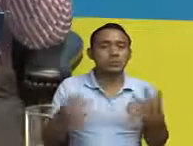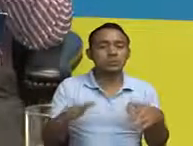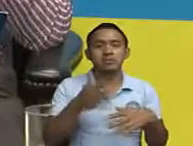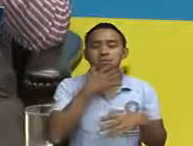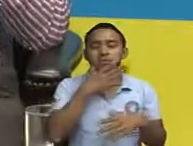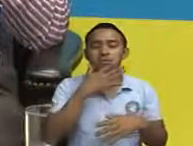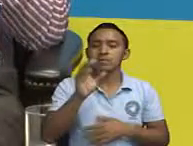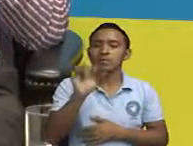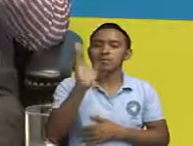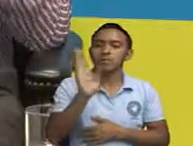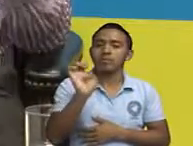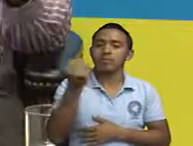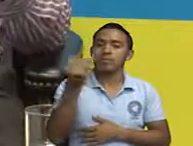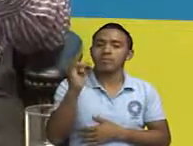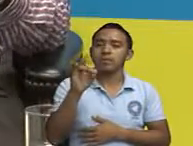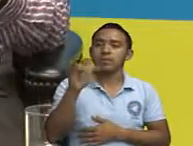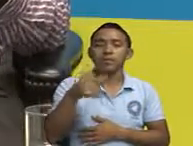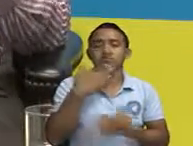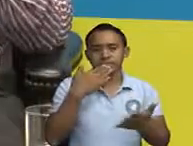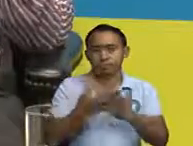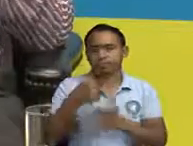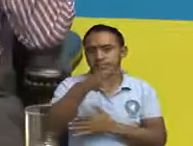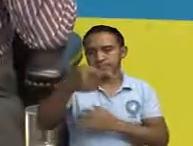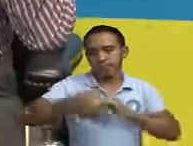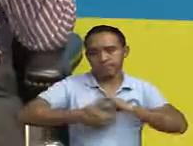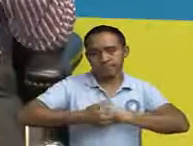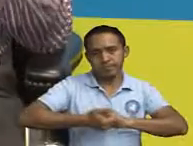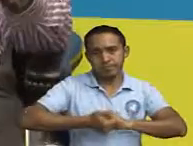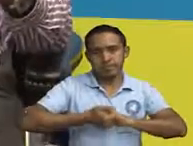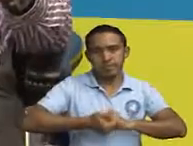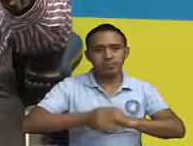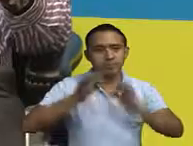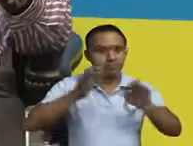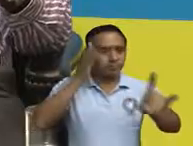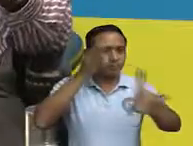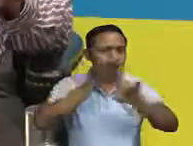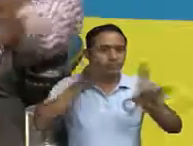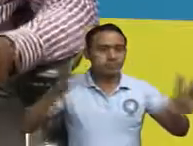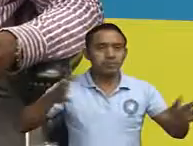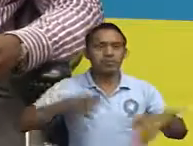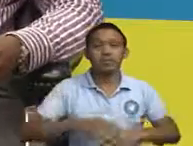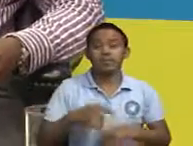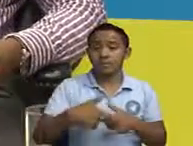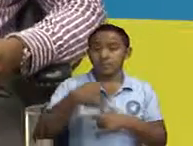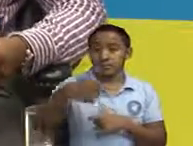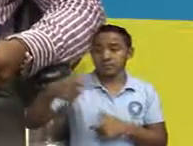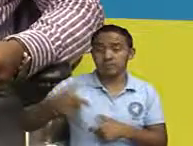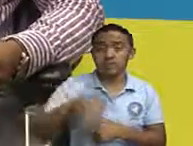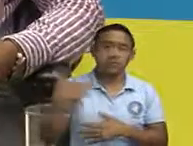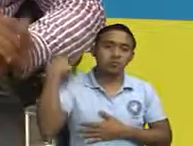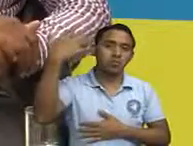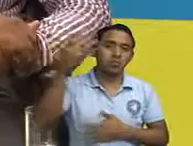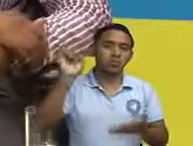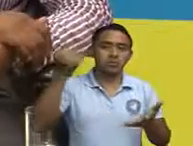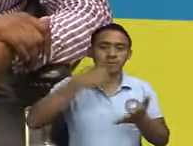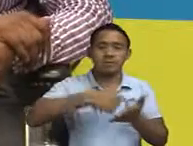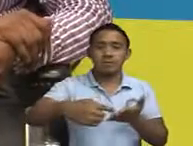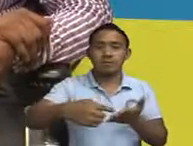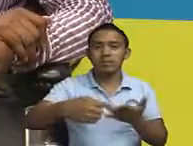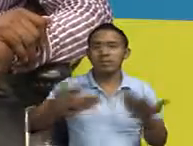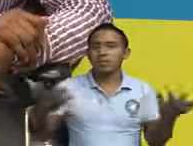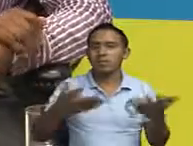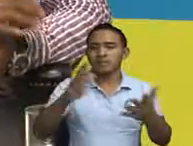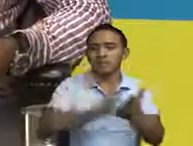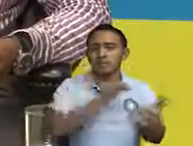la obesidad. Le agradecemos también, amigos televidentes, su fiel sintonía. Le invitamos en la próxima semana a sintonizar